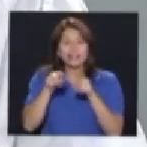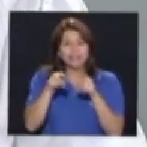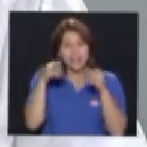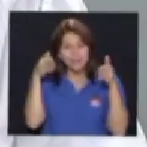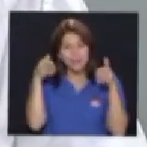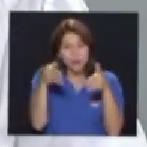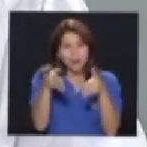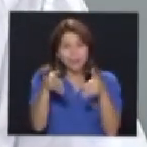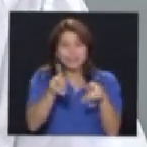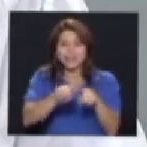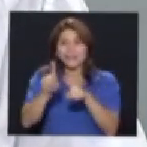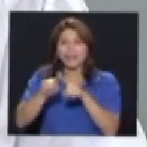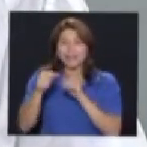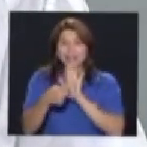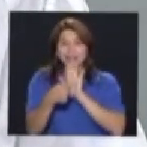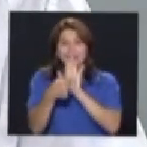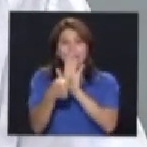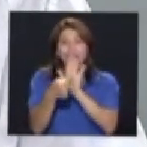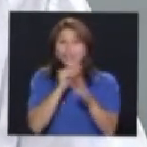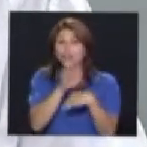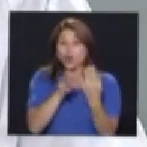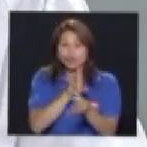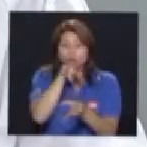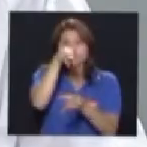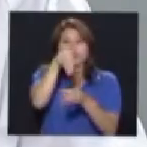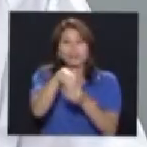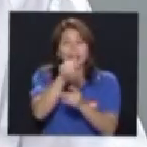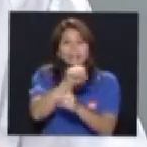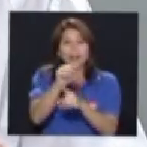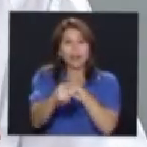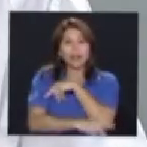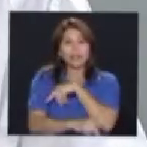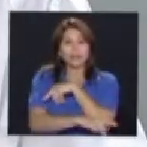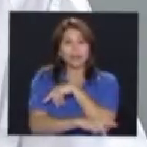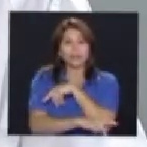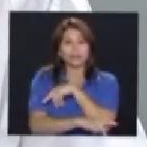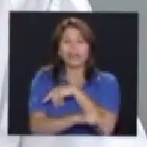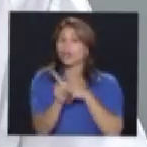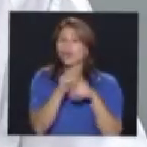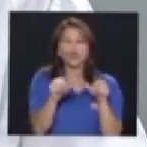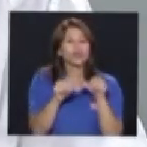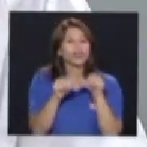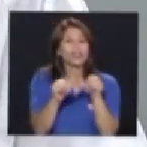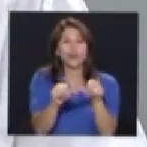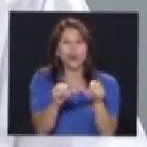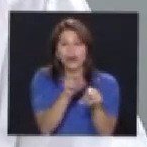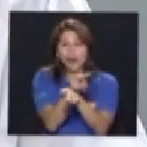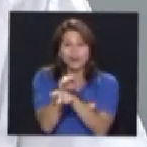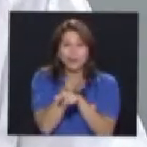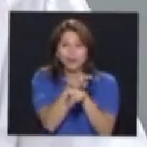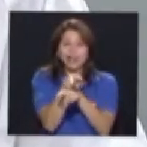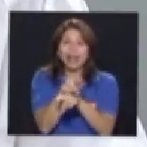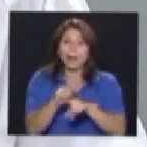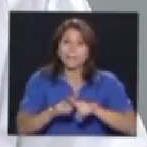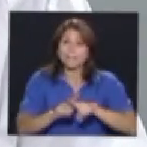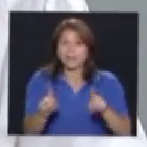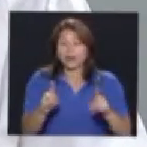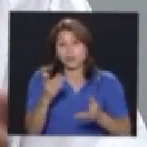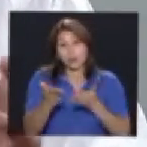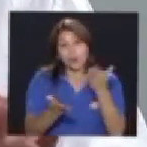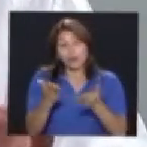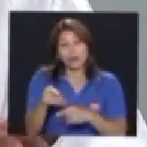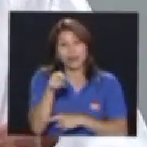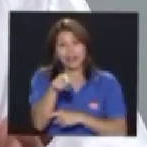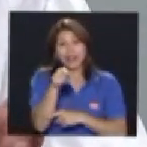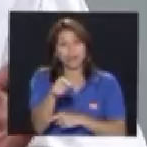programa Estado de la Nación. O sea, como producto no siguió, aunque es probablemente el producto que internacionalmente en los círculos académicos ha tenido